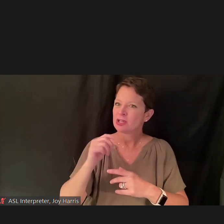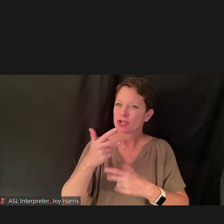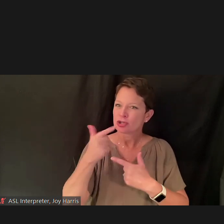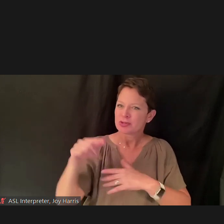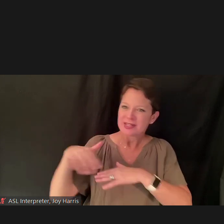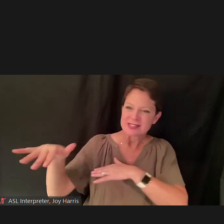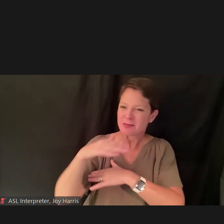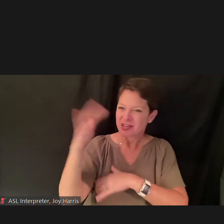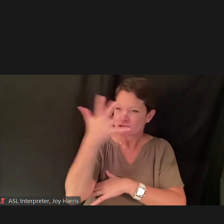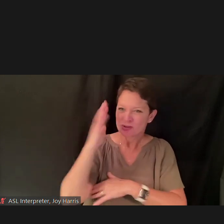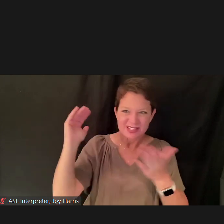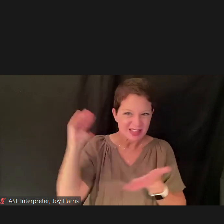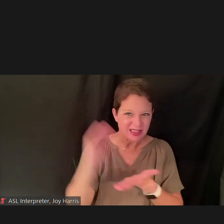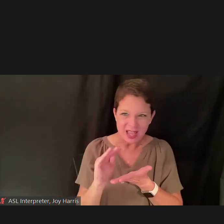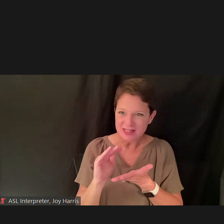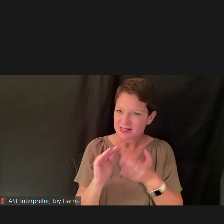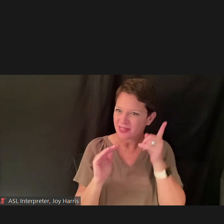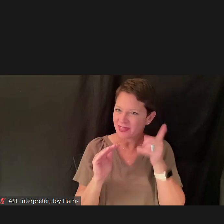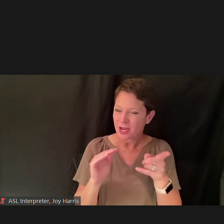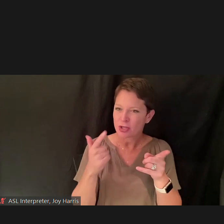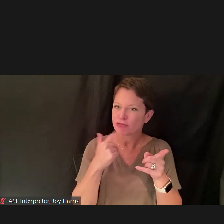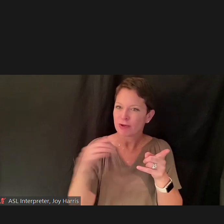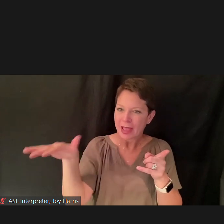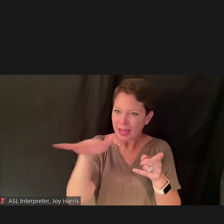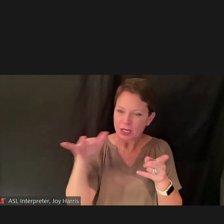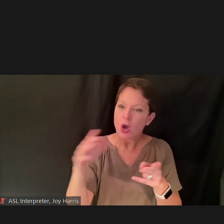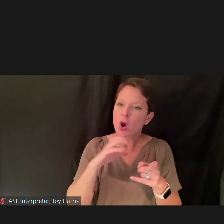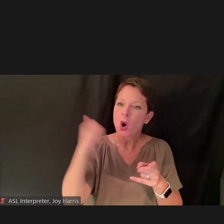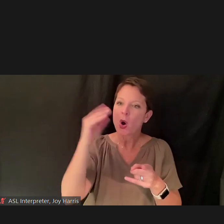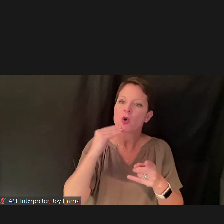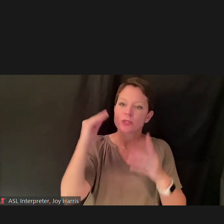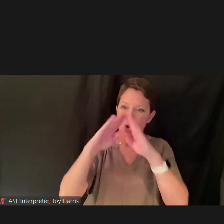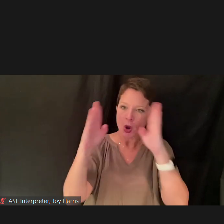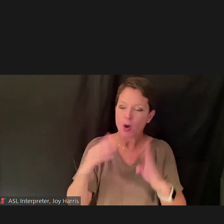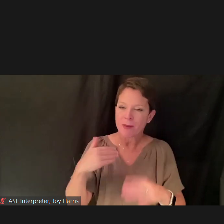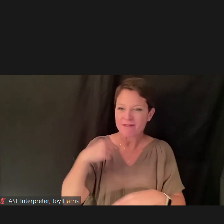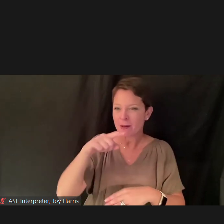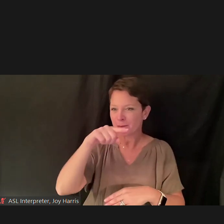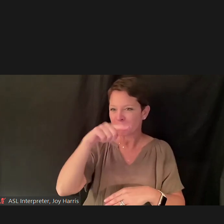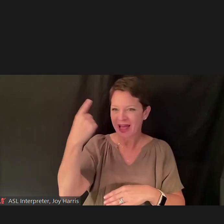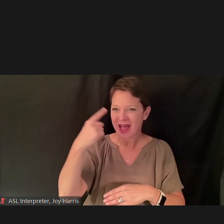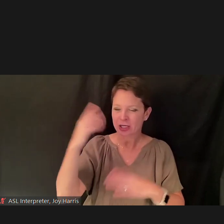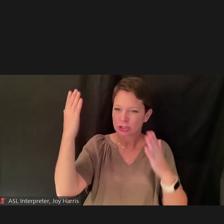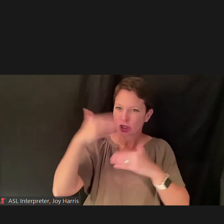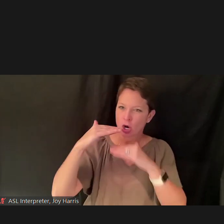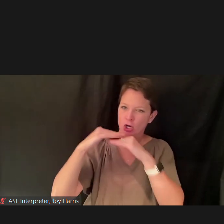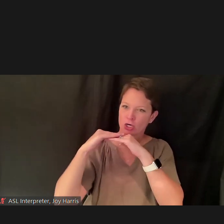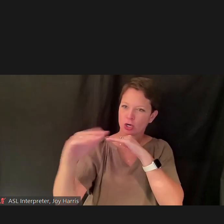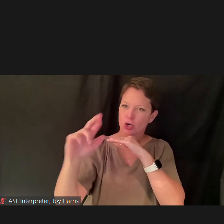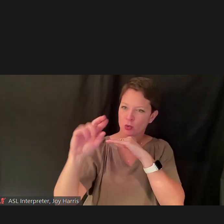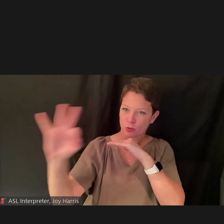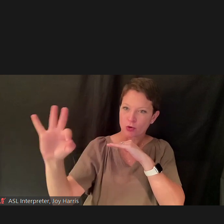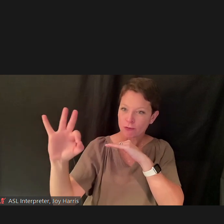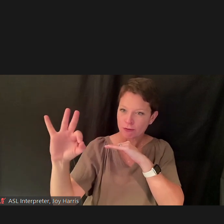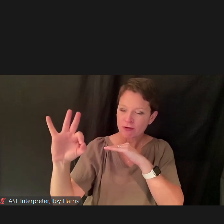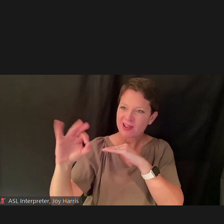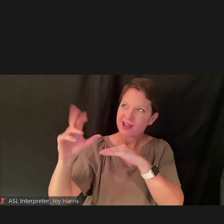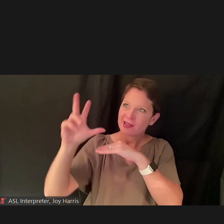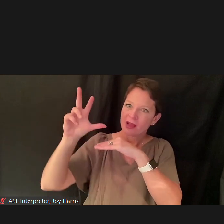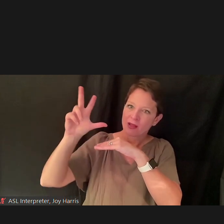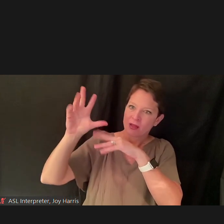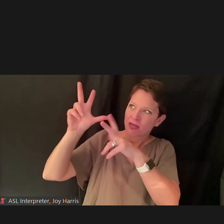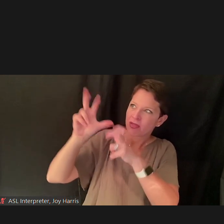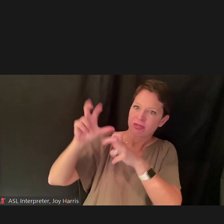tienen muchos árboles. Y he notado que algunas de las casas más antiguas